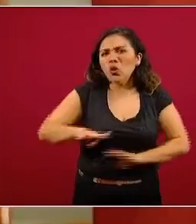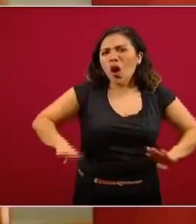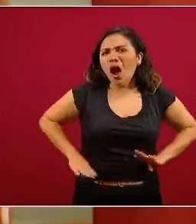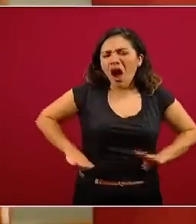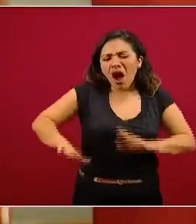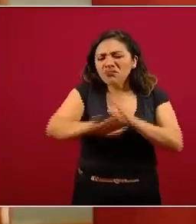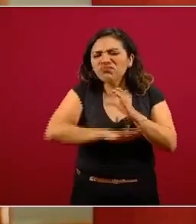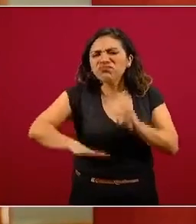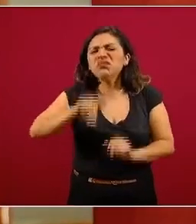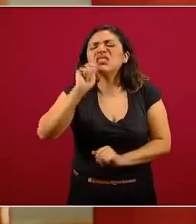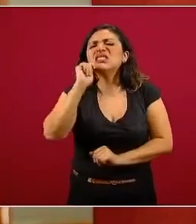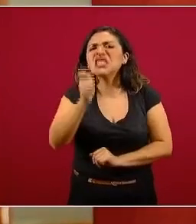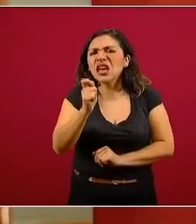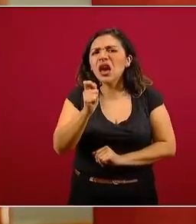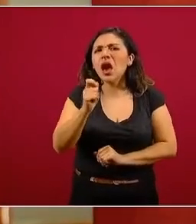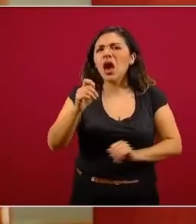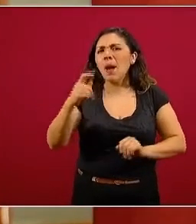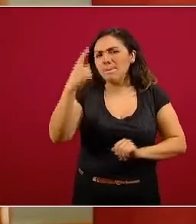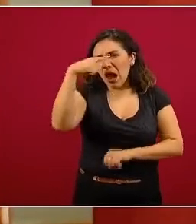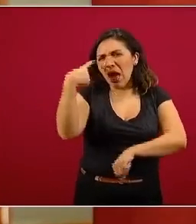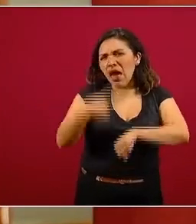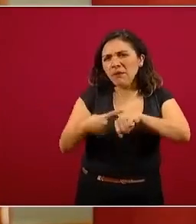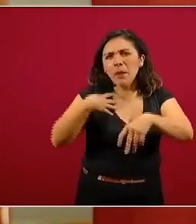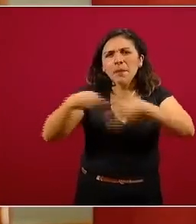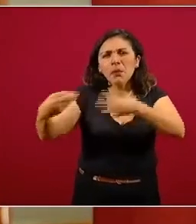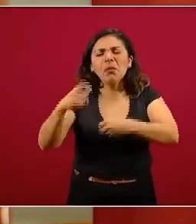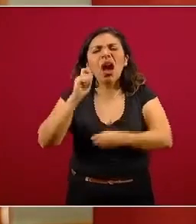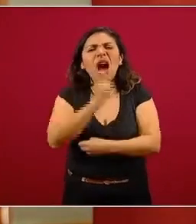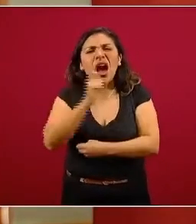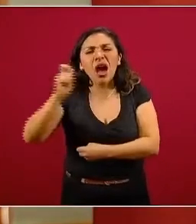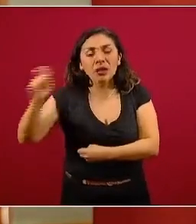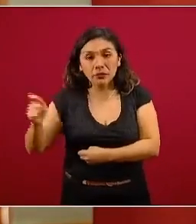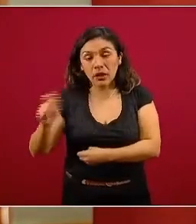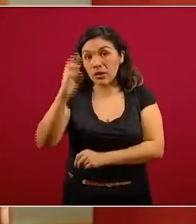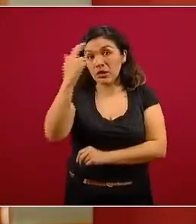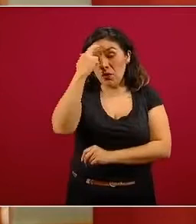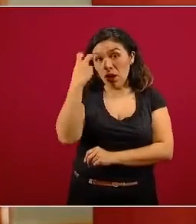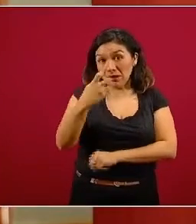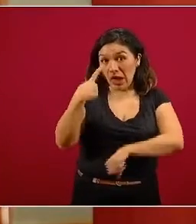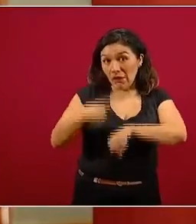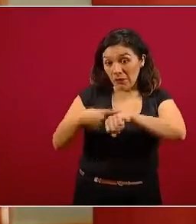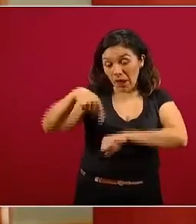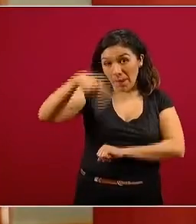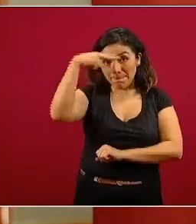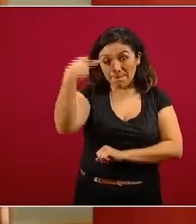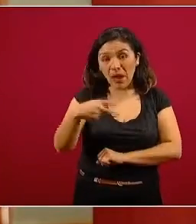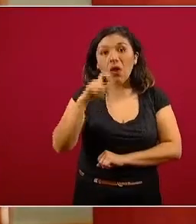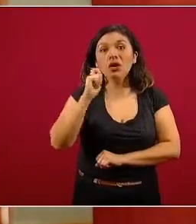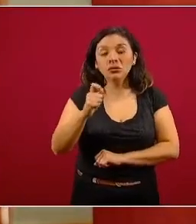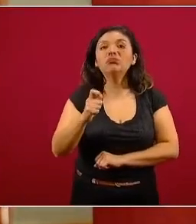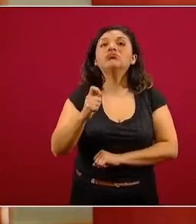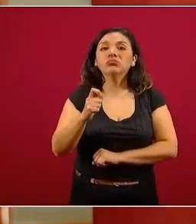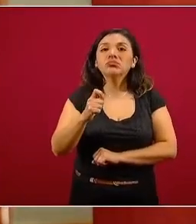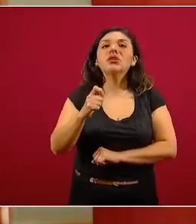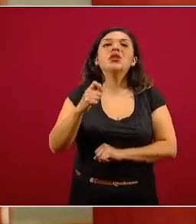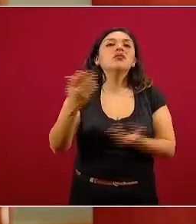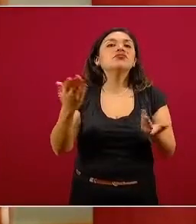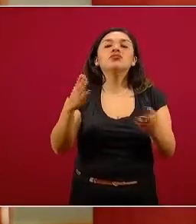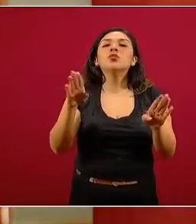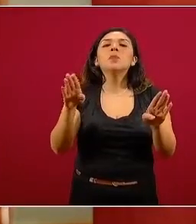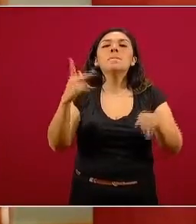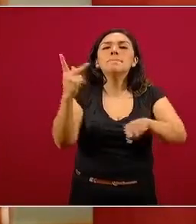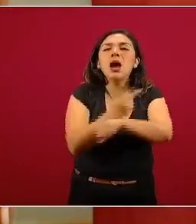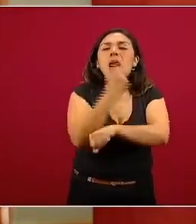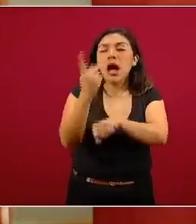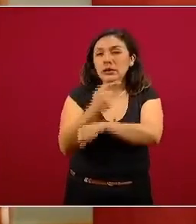perfil epidemiológico que cada una de ellas tiene. Recordando que la epidemia en México es una epidemia asincrónica, es decir,